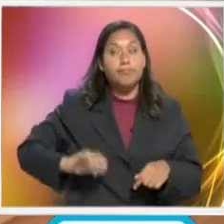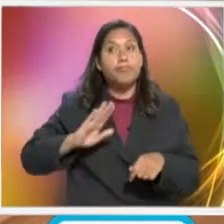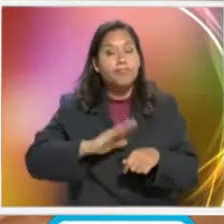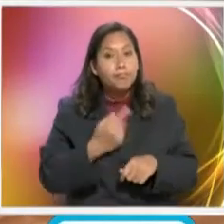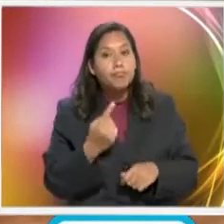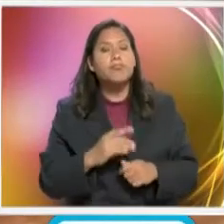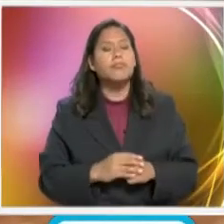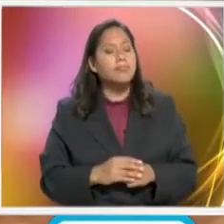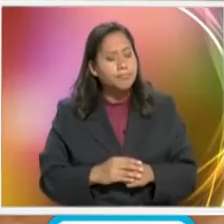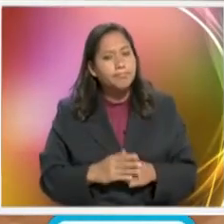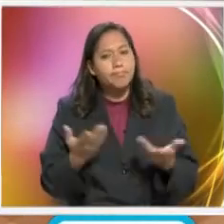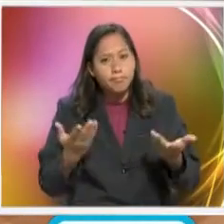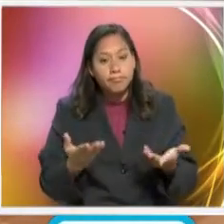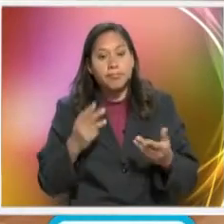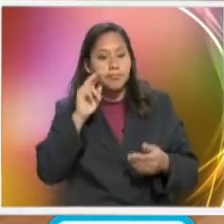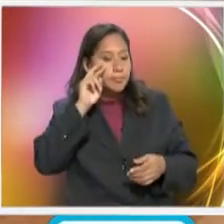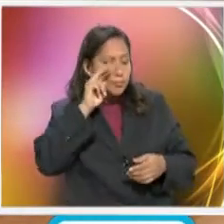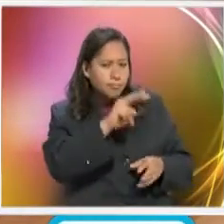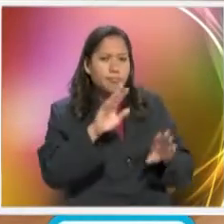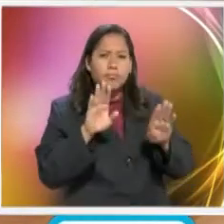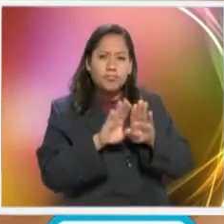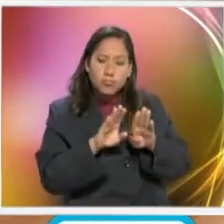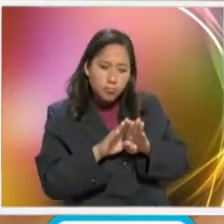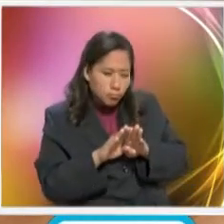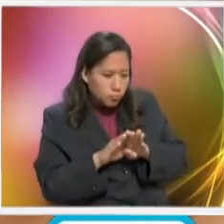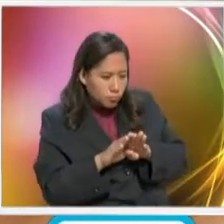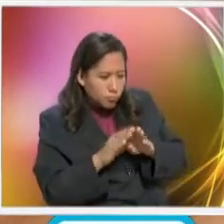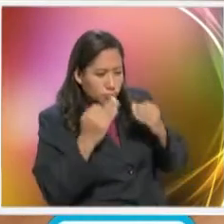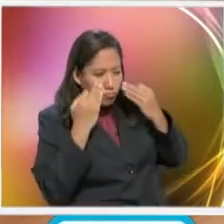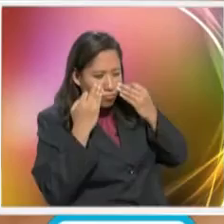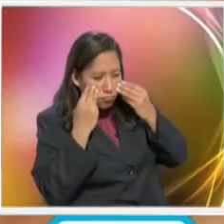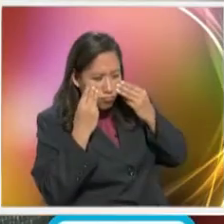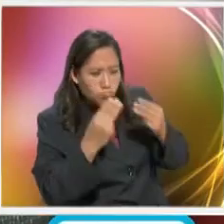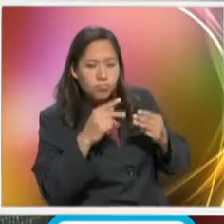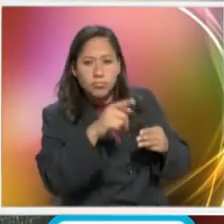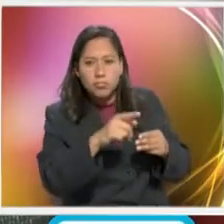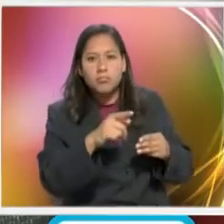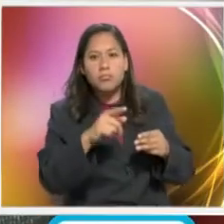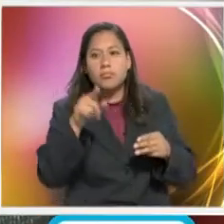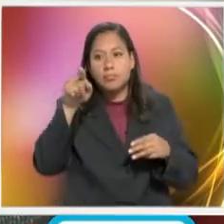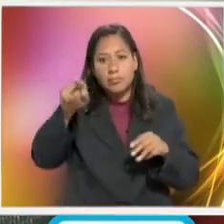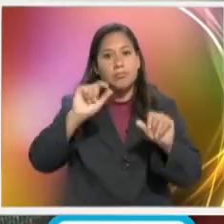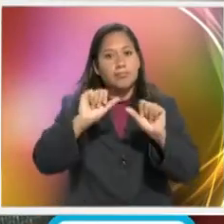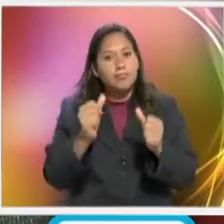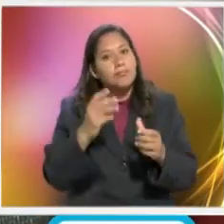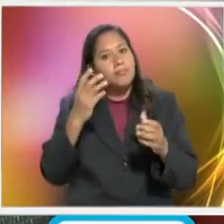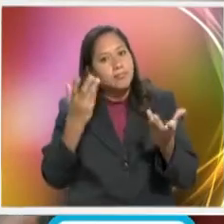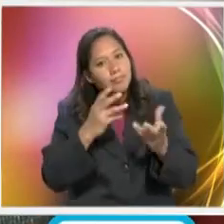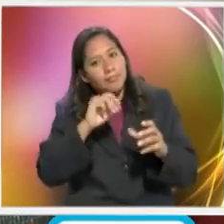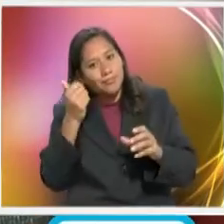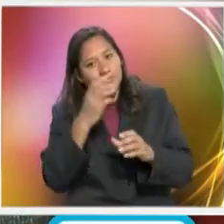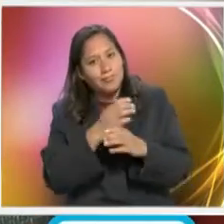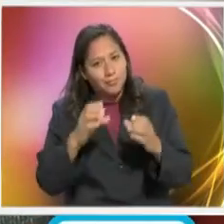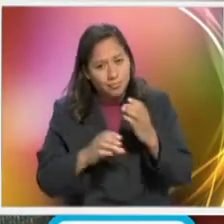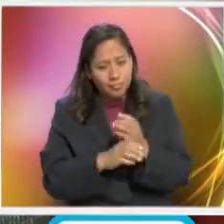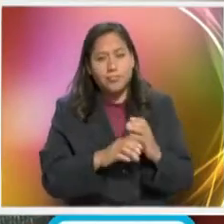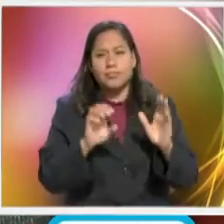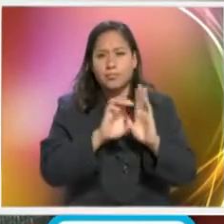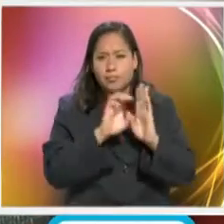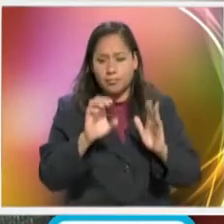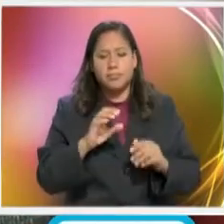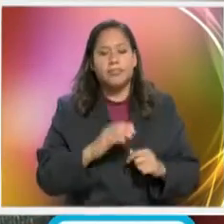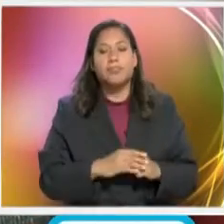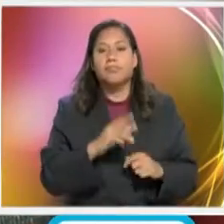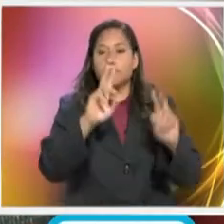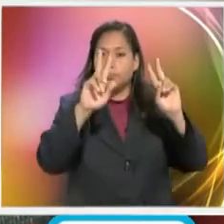porque precisamente vemos como evidenciada otra faceta del artista, ¿no? En este caso, como en la